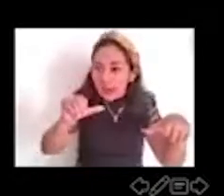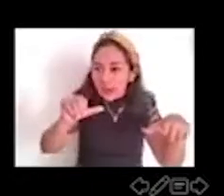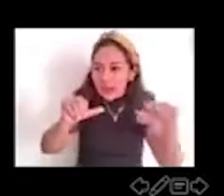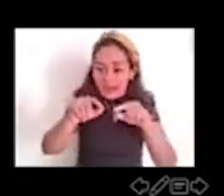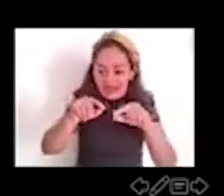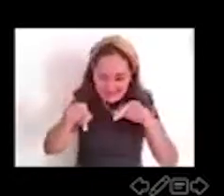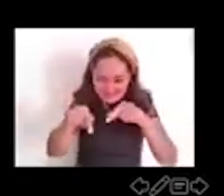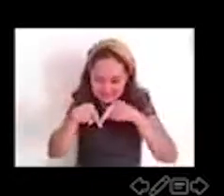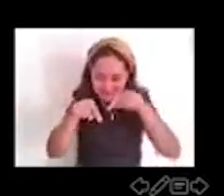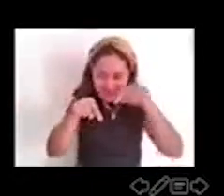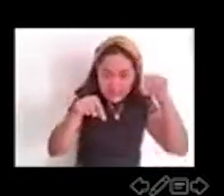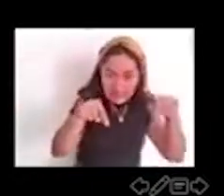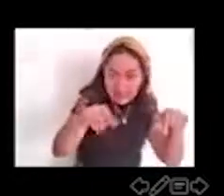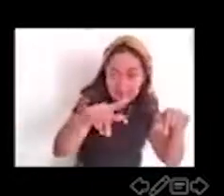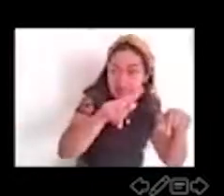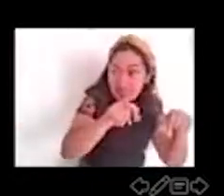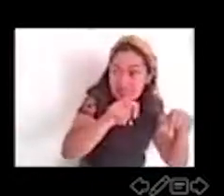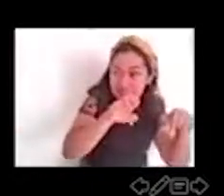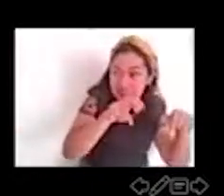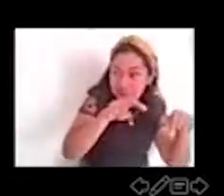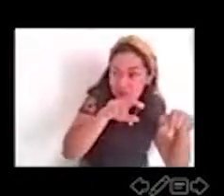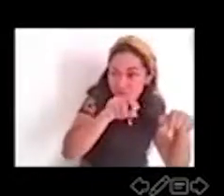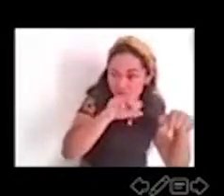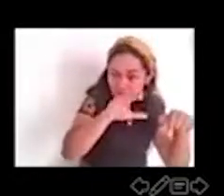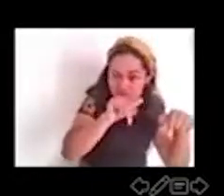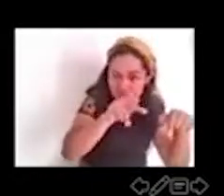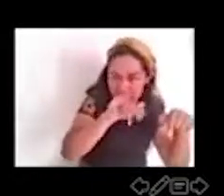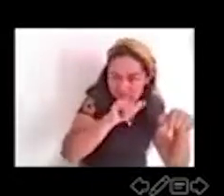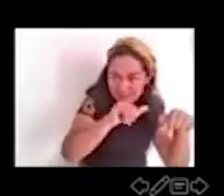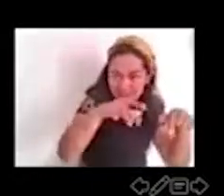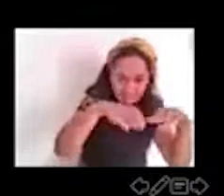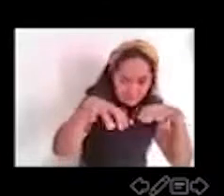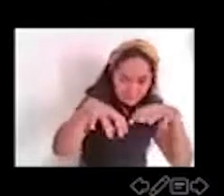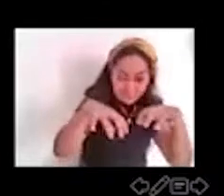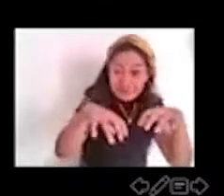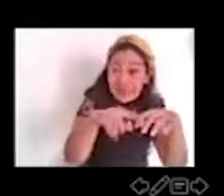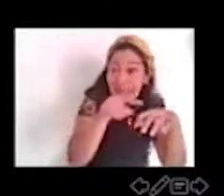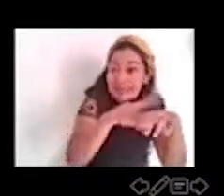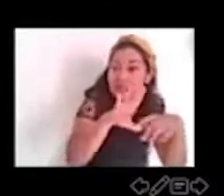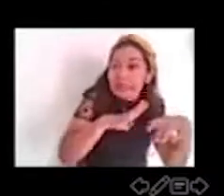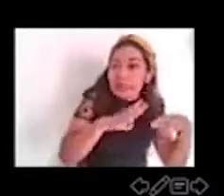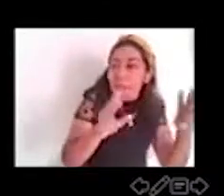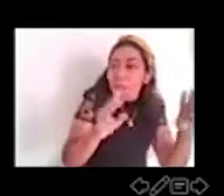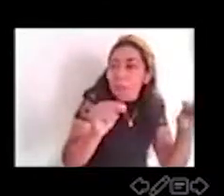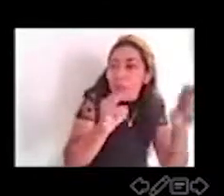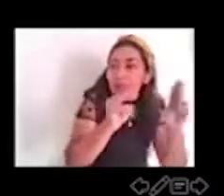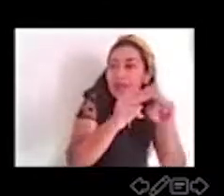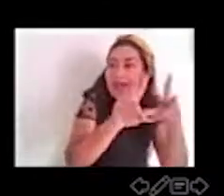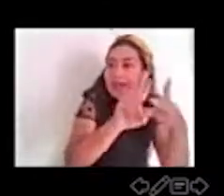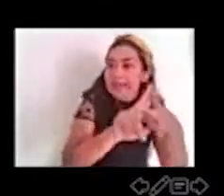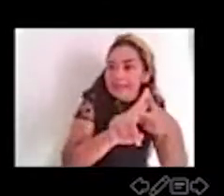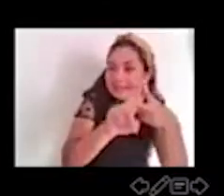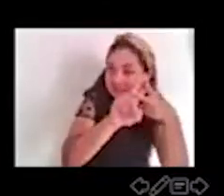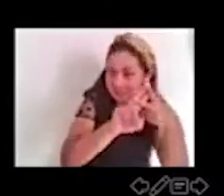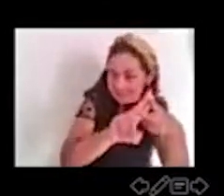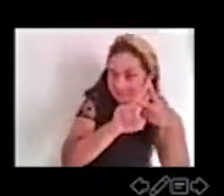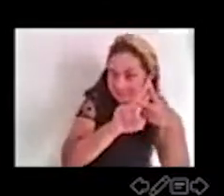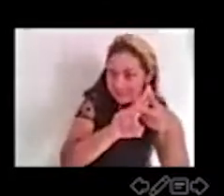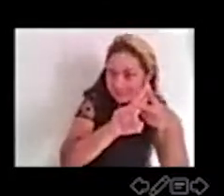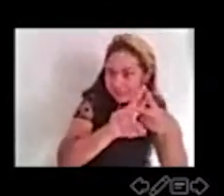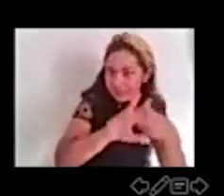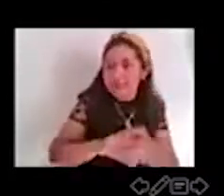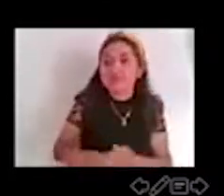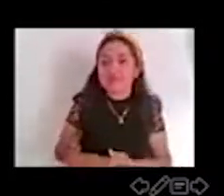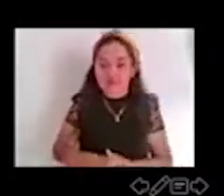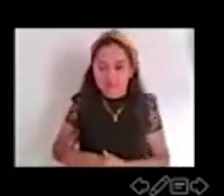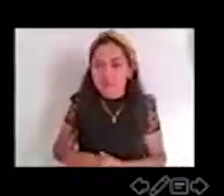al pie del Huizachtitlán, que es el Cerro de la Estrella. Y la otra que va del Tepetzingo, que es el cerro